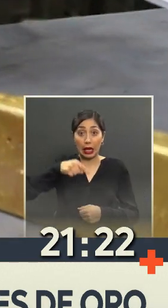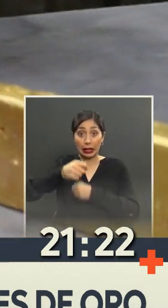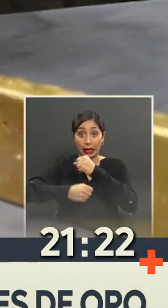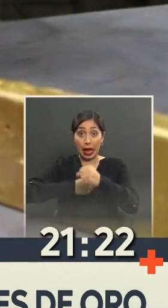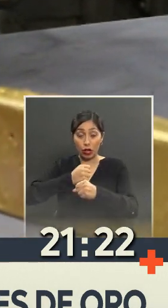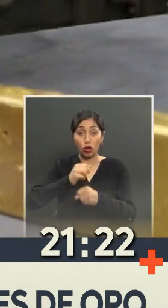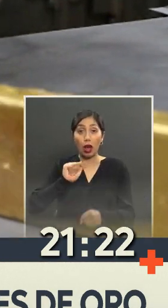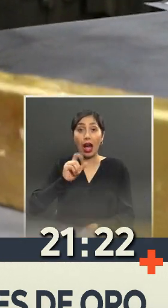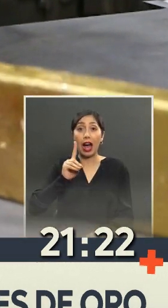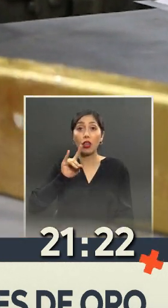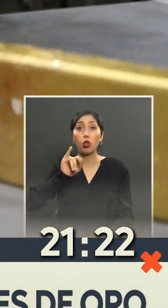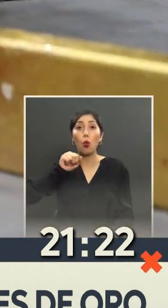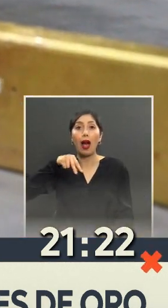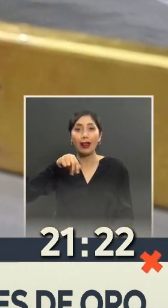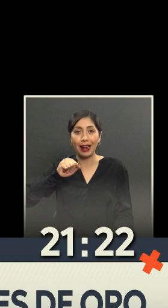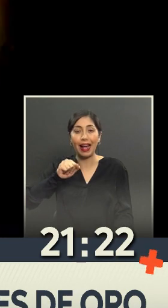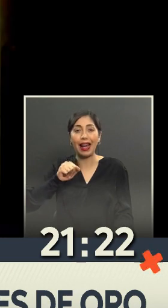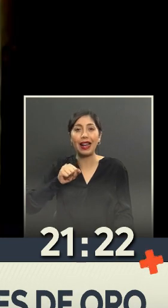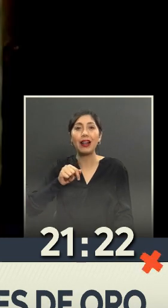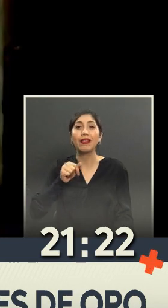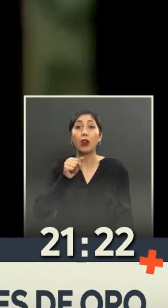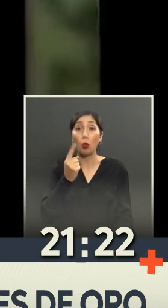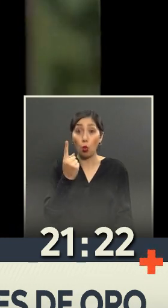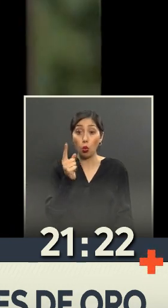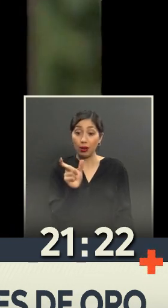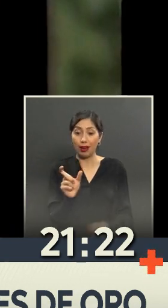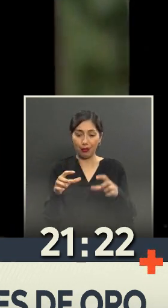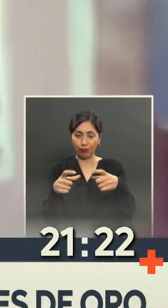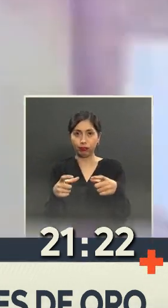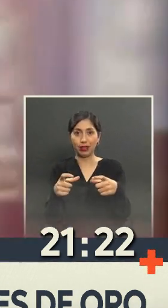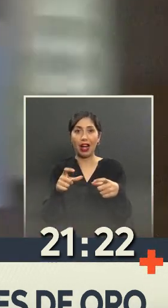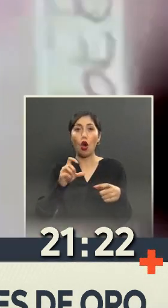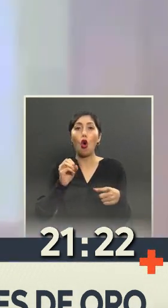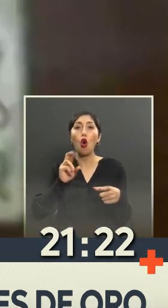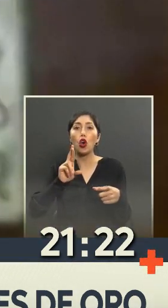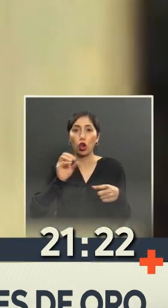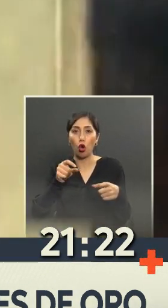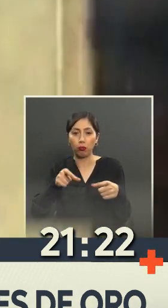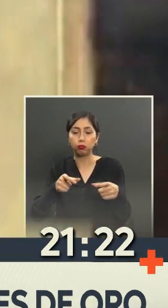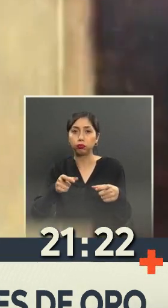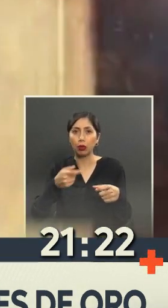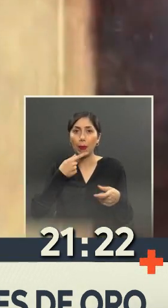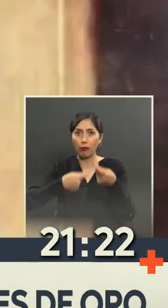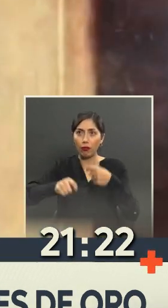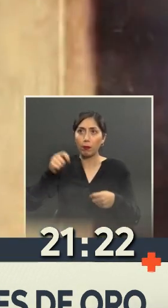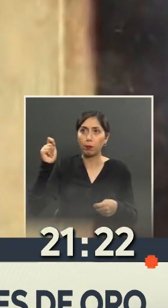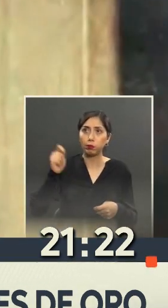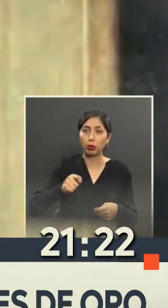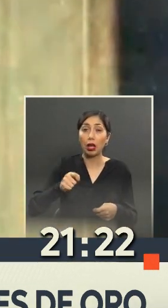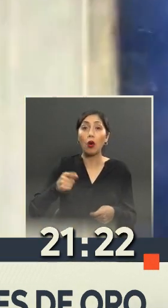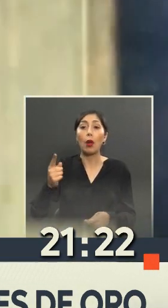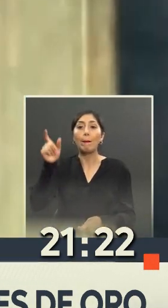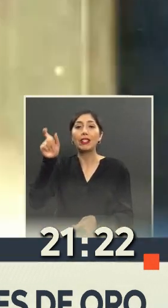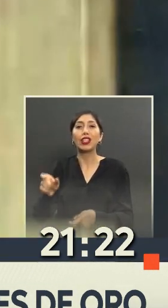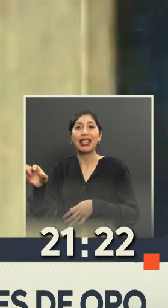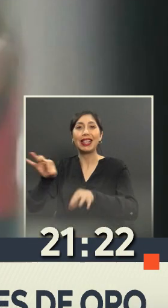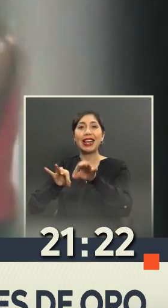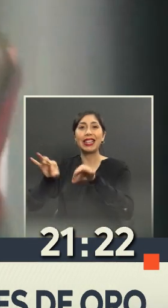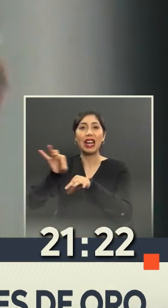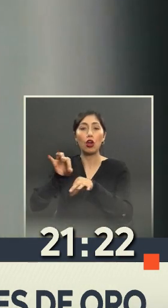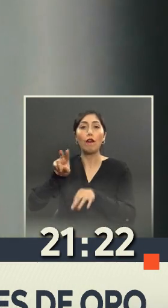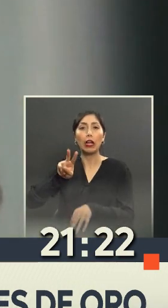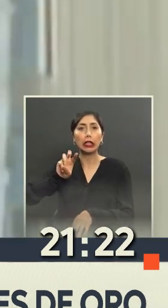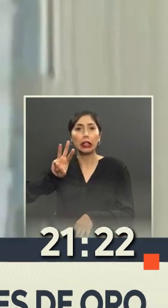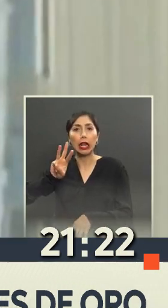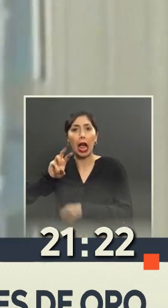queda uno de los últimos lingotes de oro a rematar su historia es bien particular fueron incautados a un ingeniero comercial de 23 años